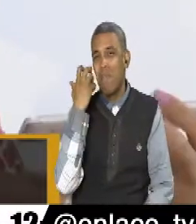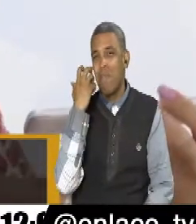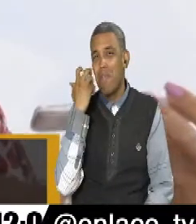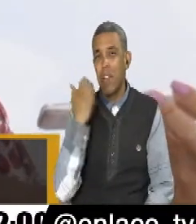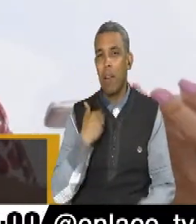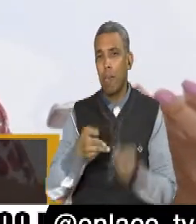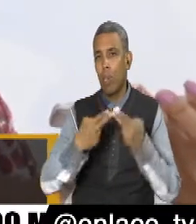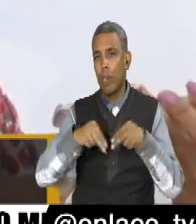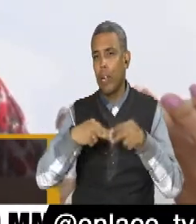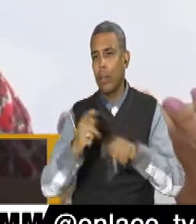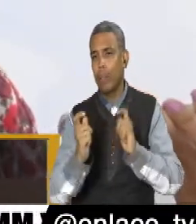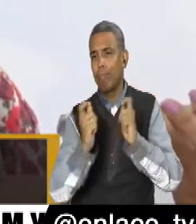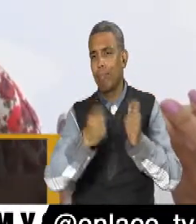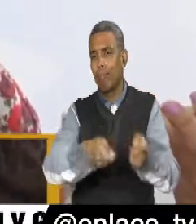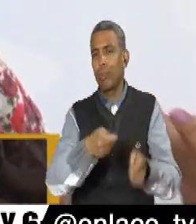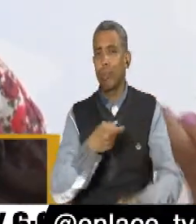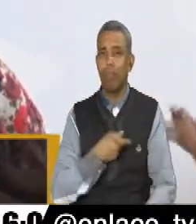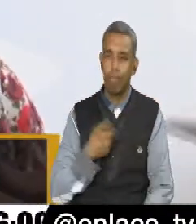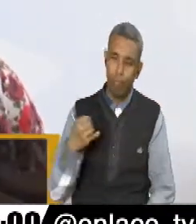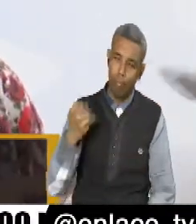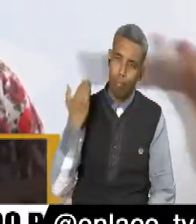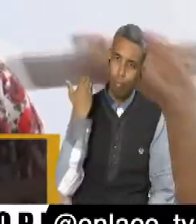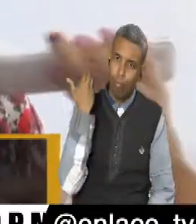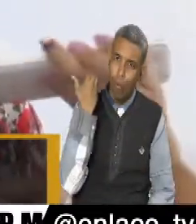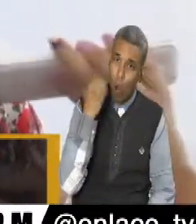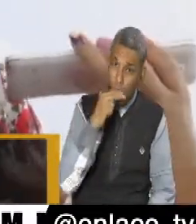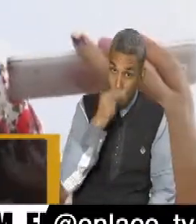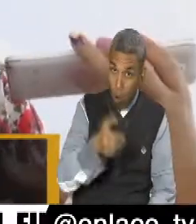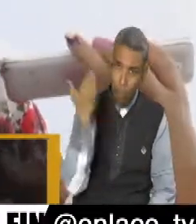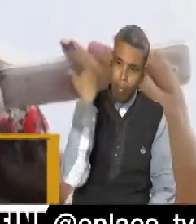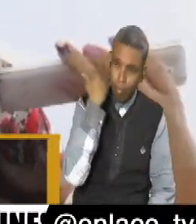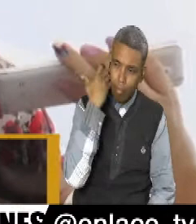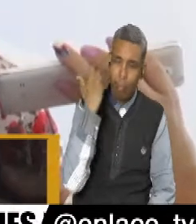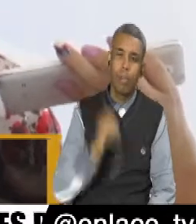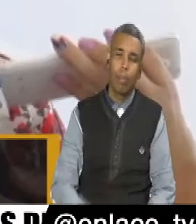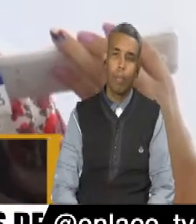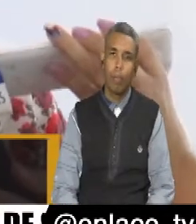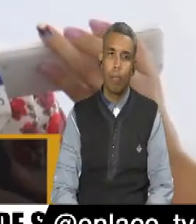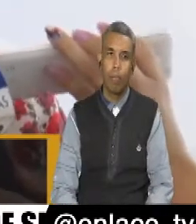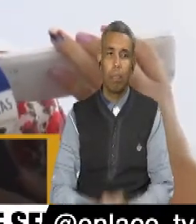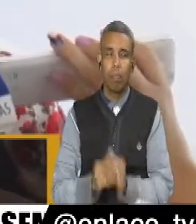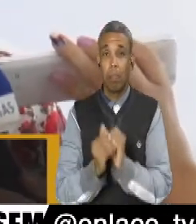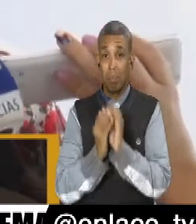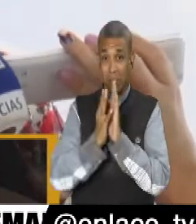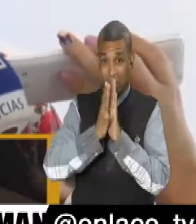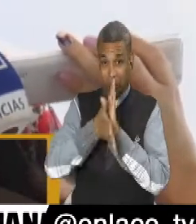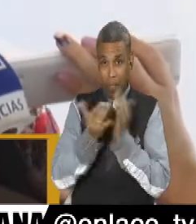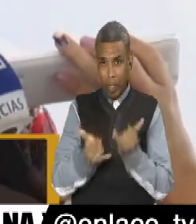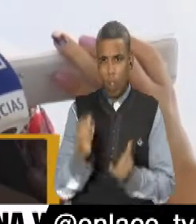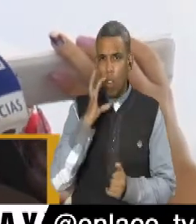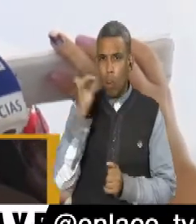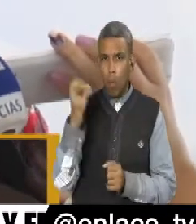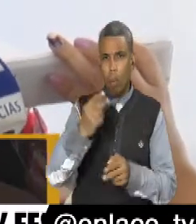la Nación entrega un reporte muy importante, que es la captura de Luis Eduardo Lombo